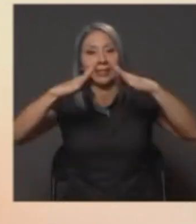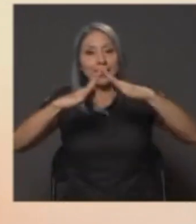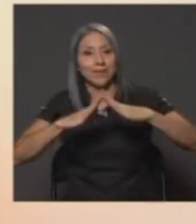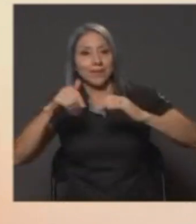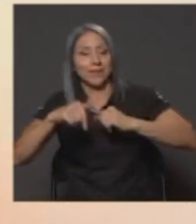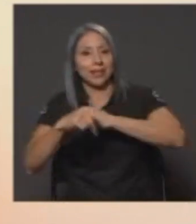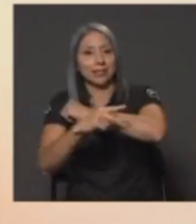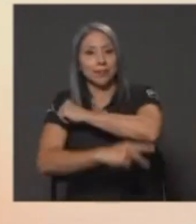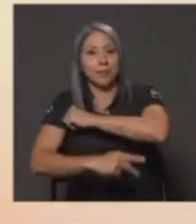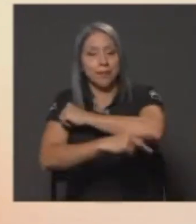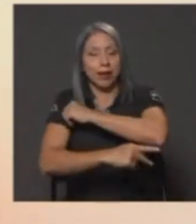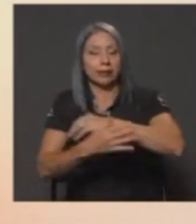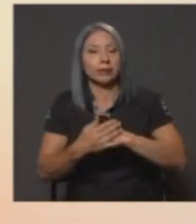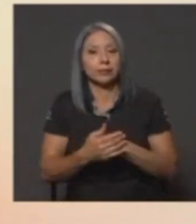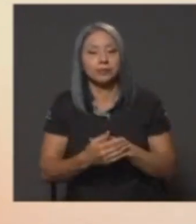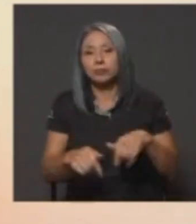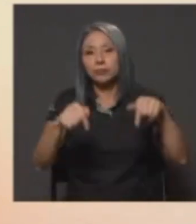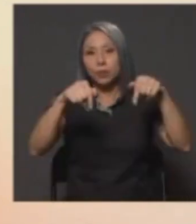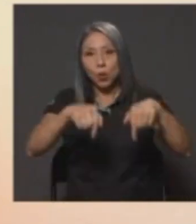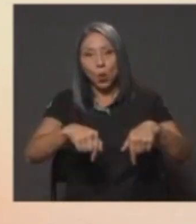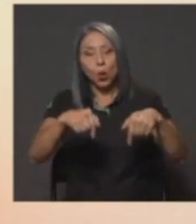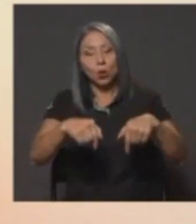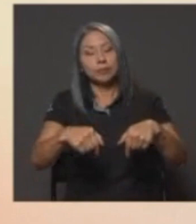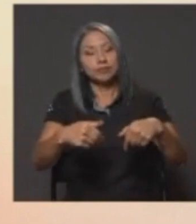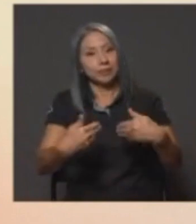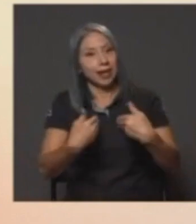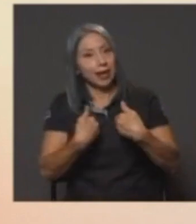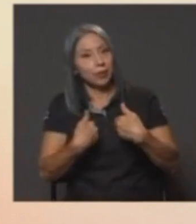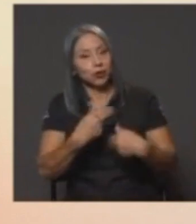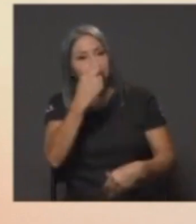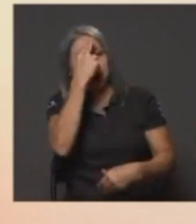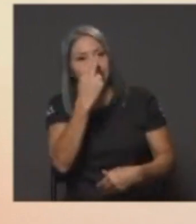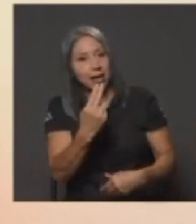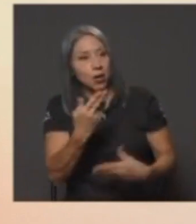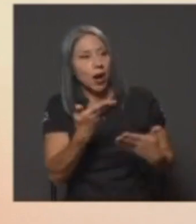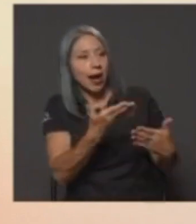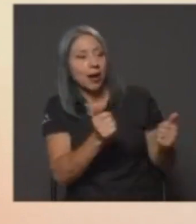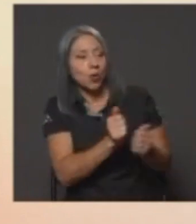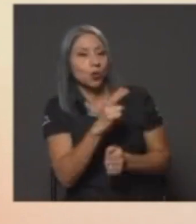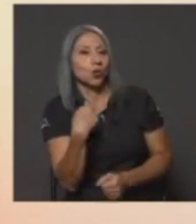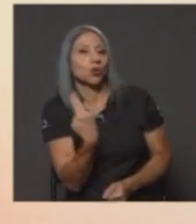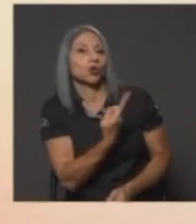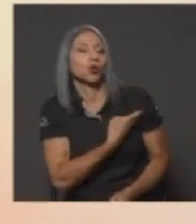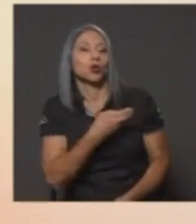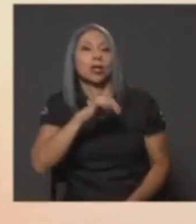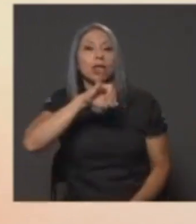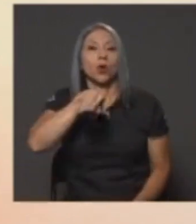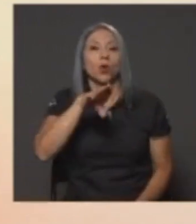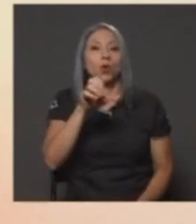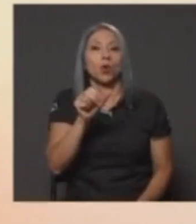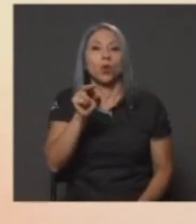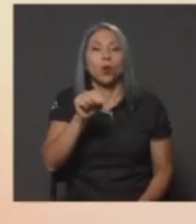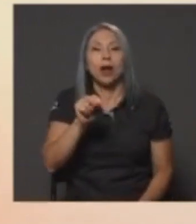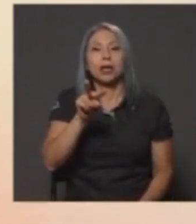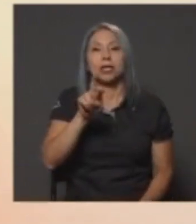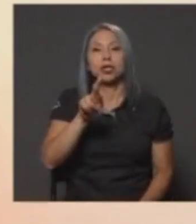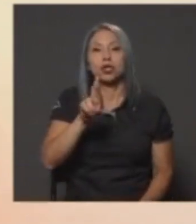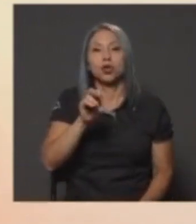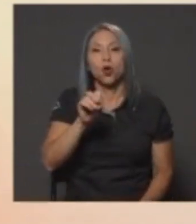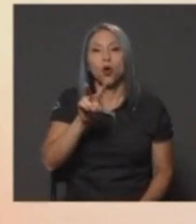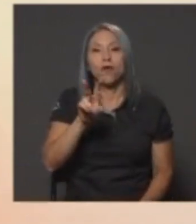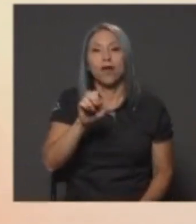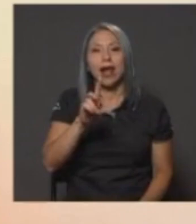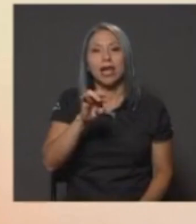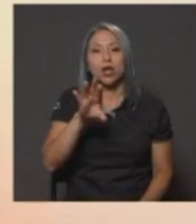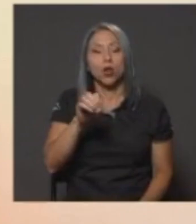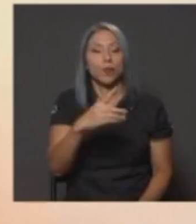país. Y hoy tenemos el privilegio de tener con nosotros a don Juan Robalino, el director